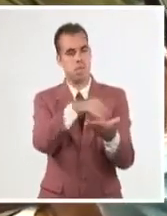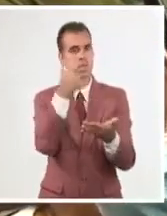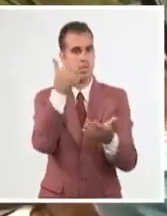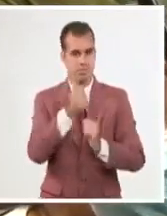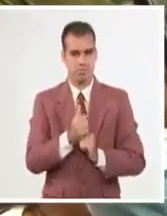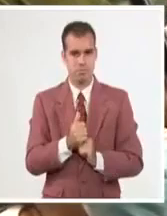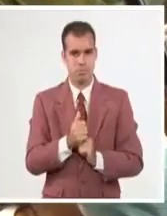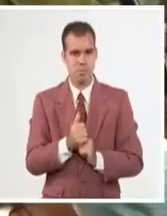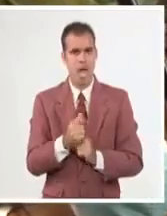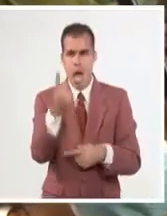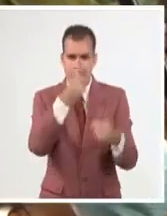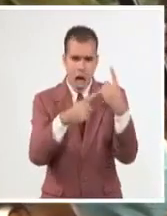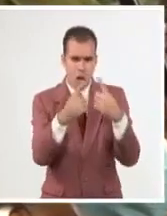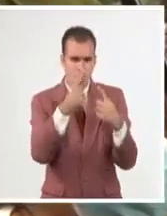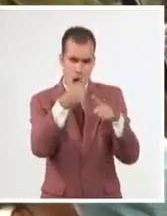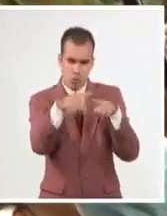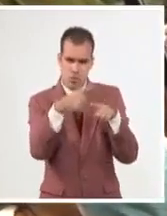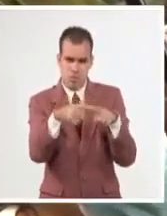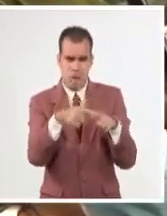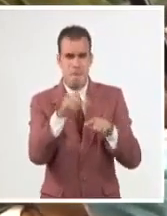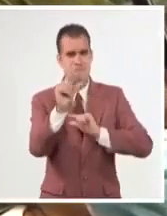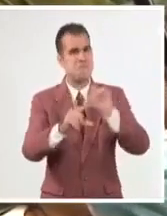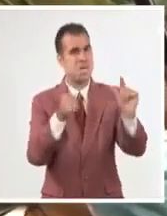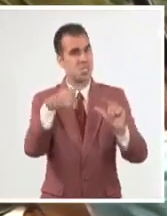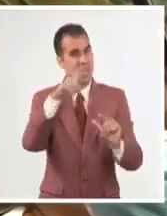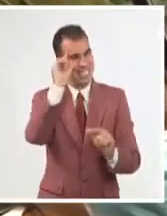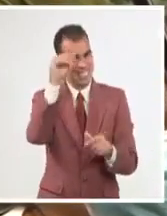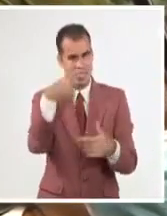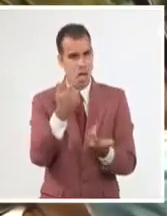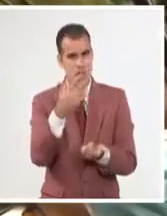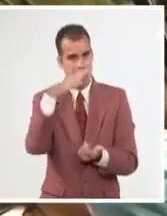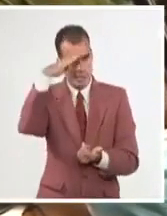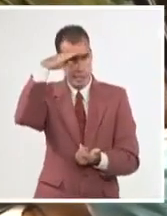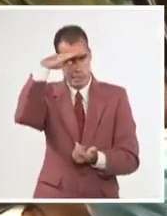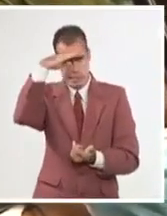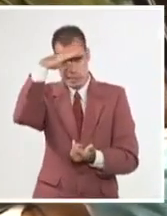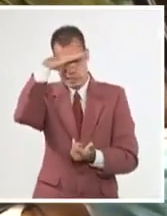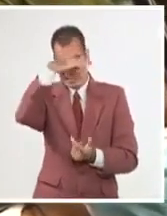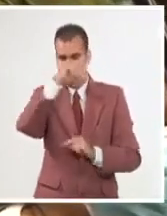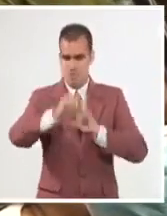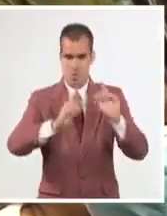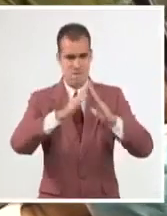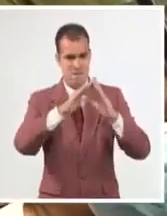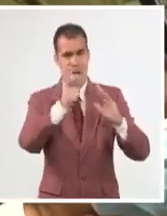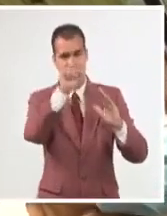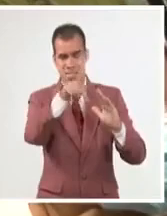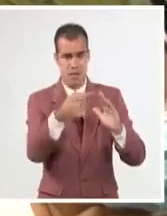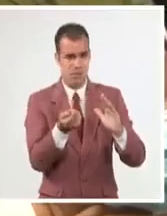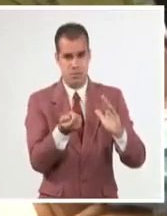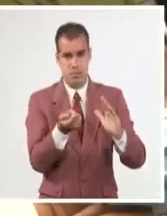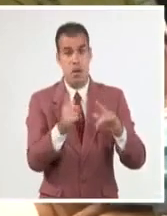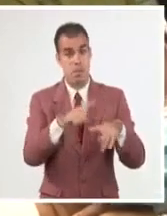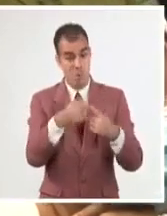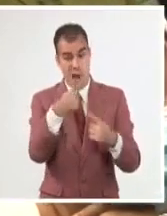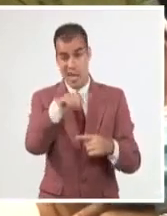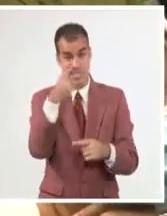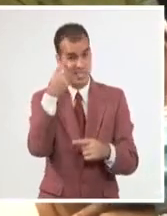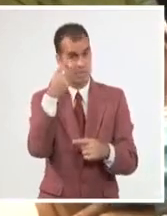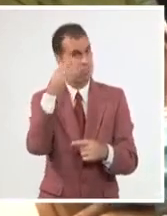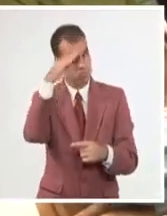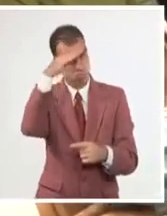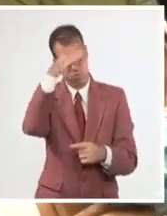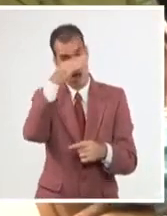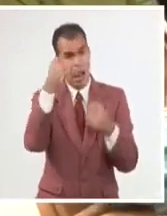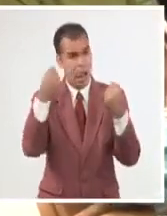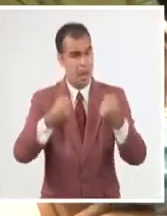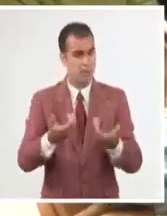tocar, porque a pesar de la baja escolaridad que puedan tener las personas que viven ahí, porque existe una baja escolaridad, te